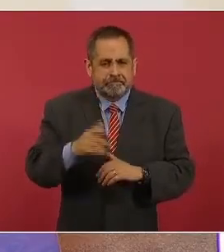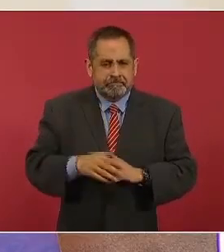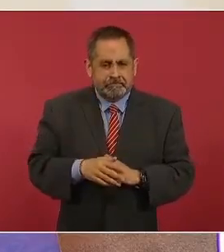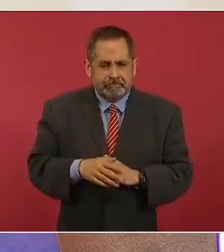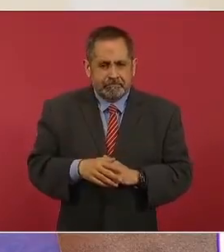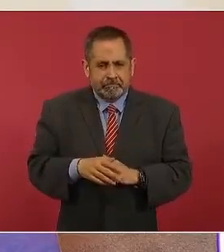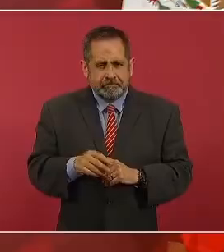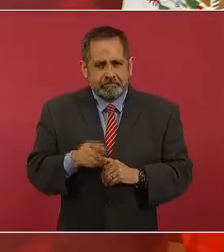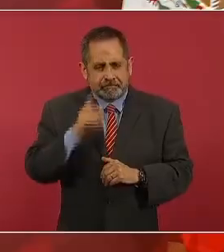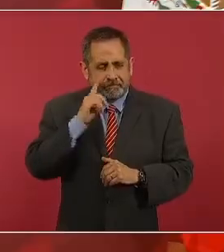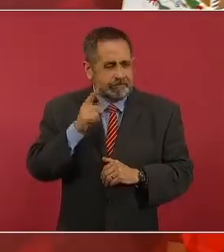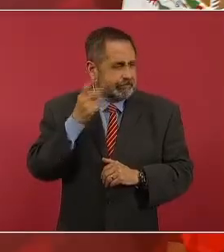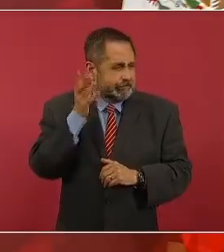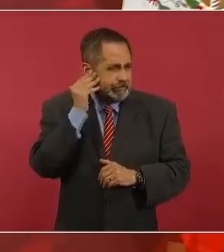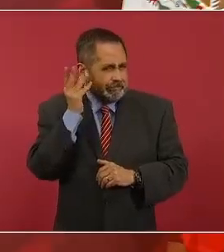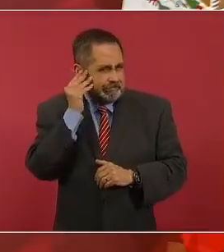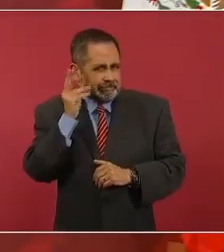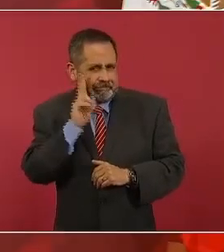y voy